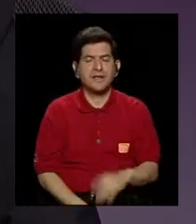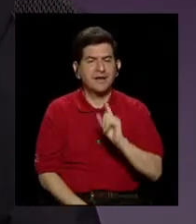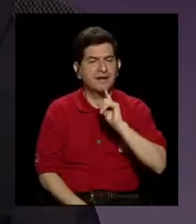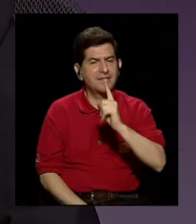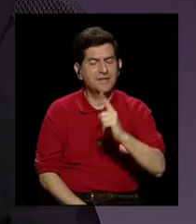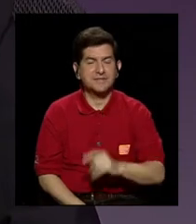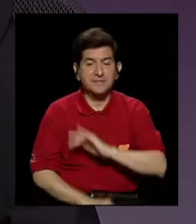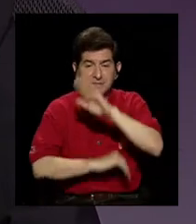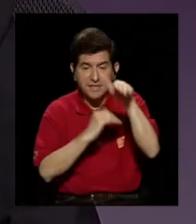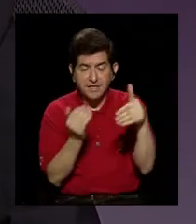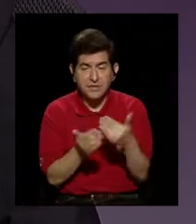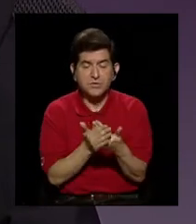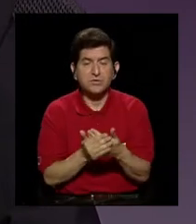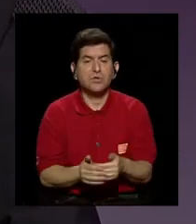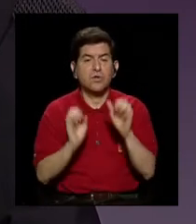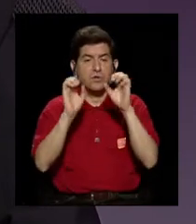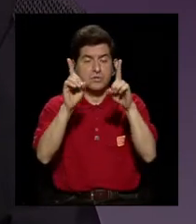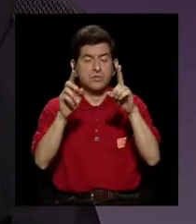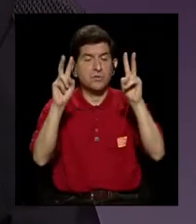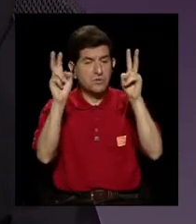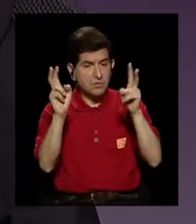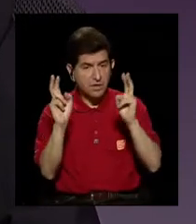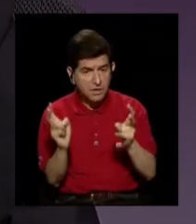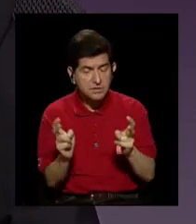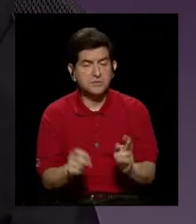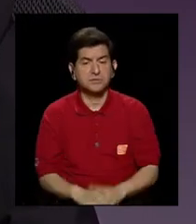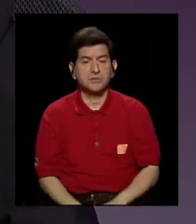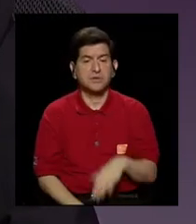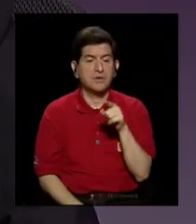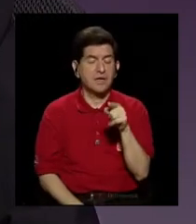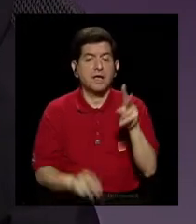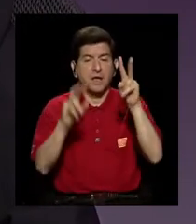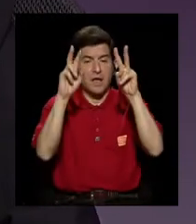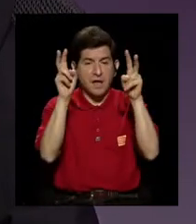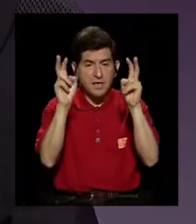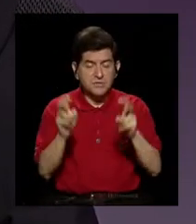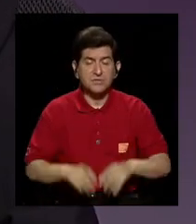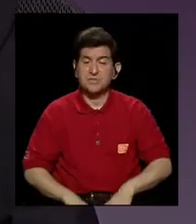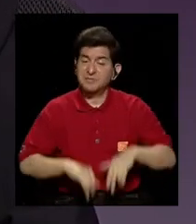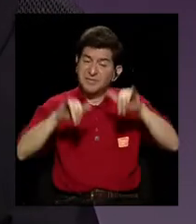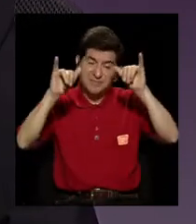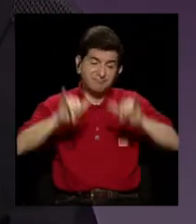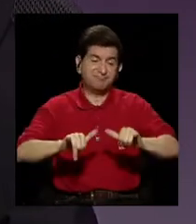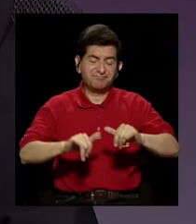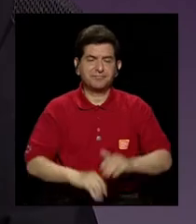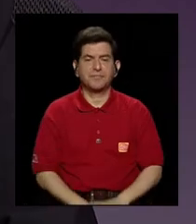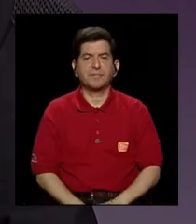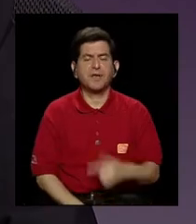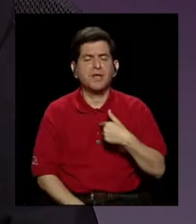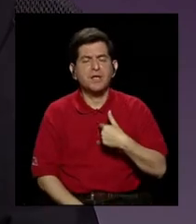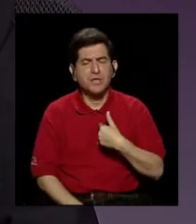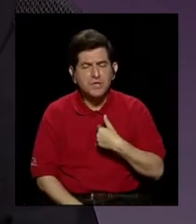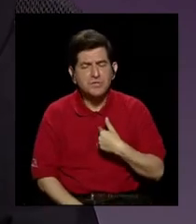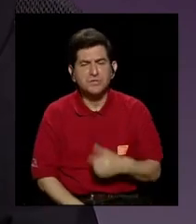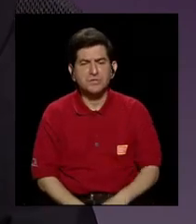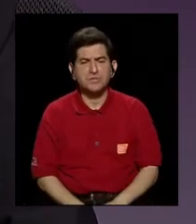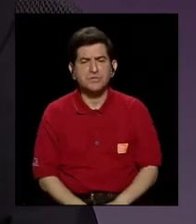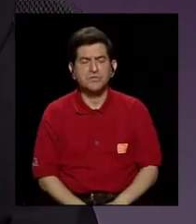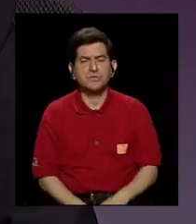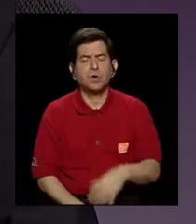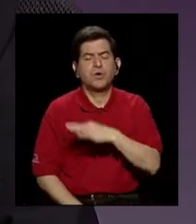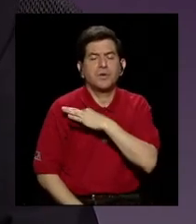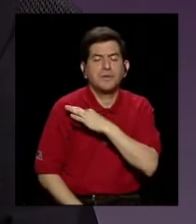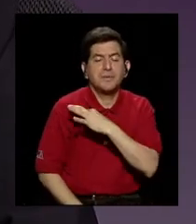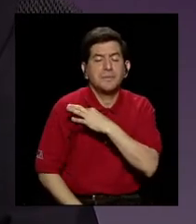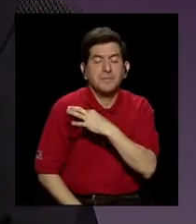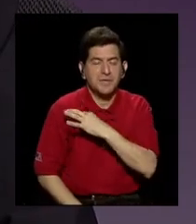que todos nos podemos educar en estos temas, que son temas que llegaron para quedarse. Y les hago una amena invitación